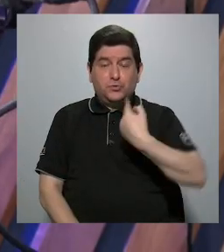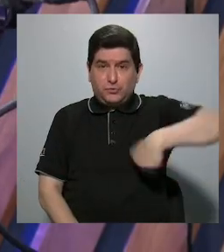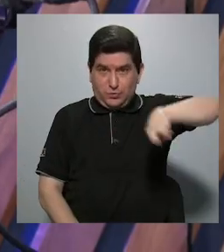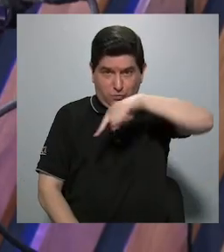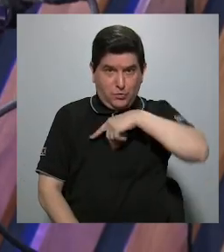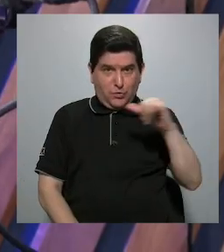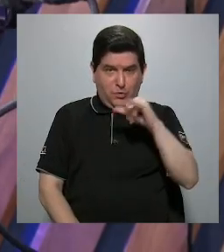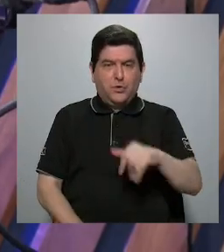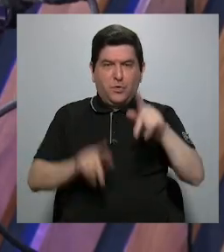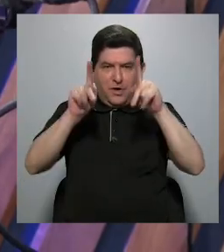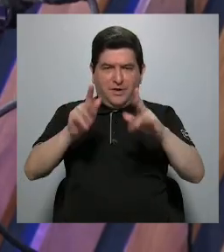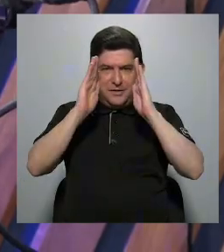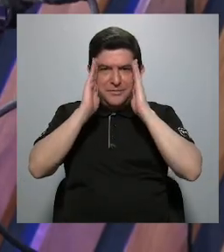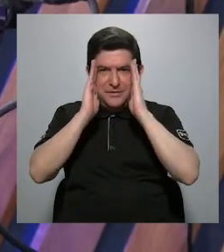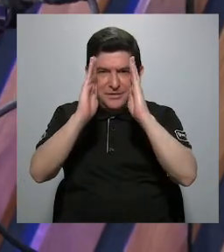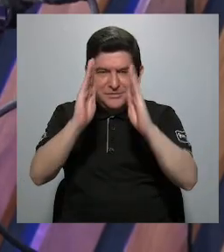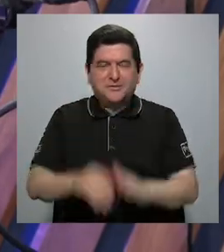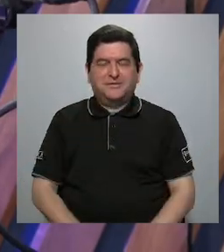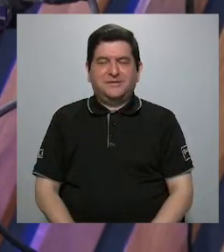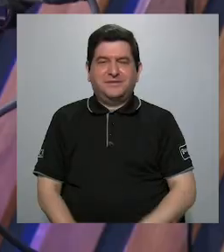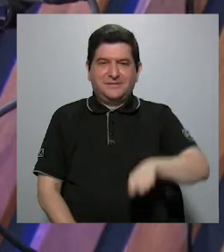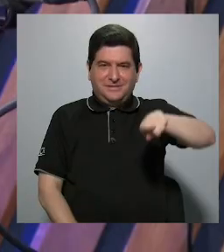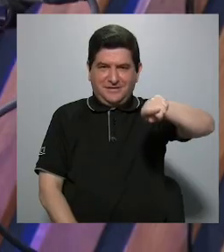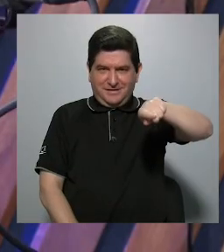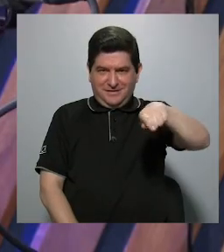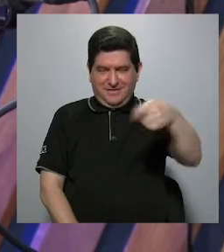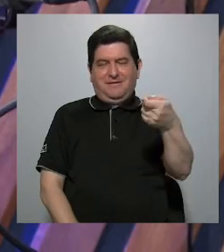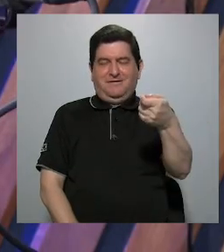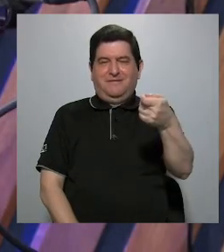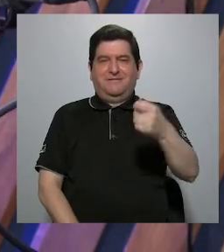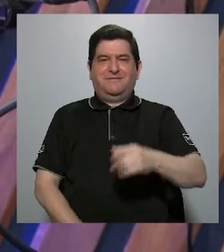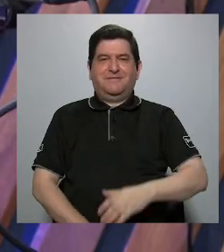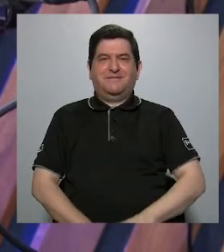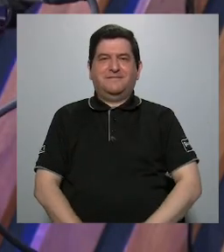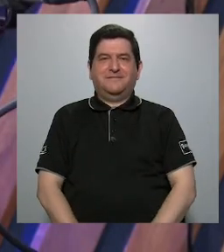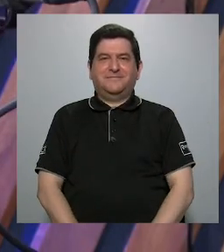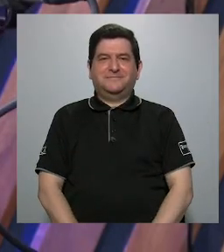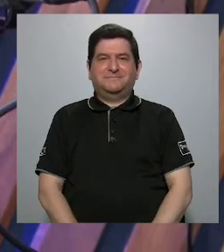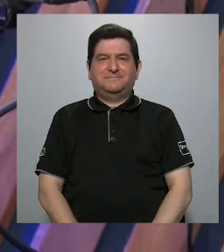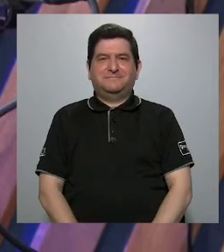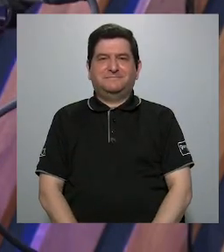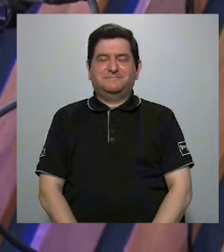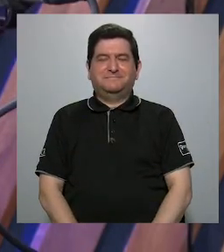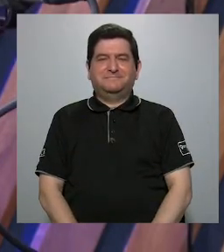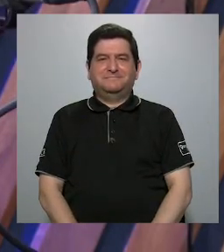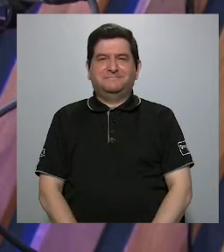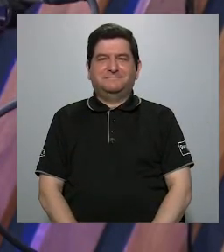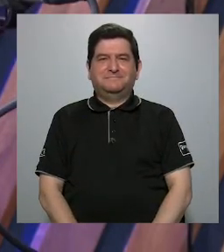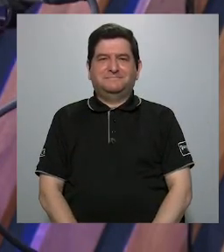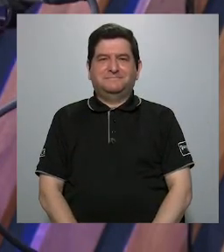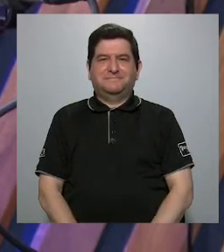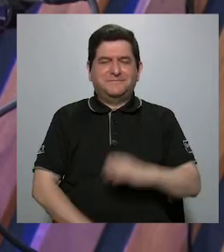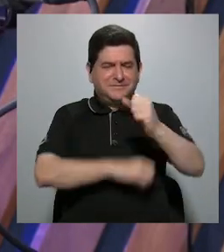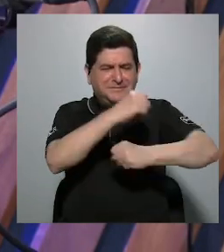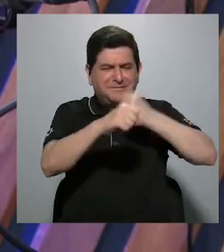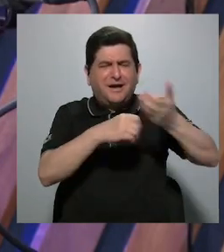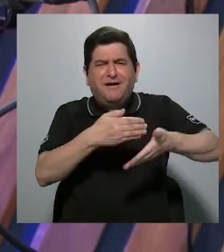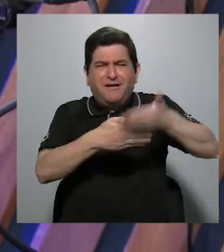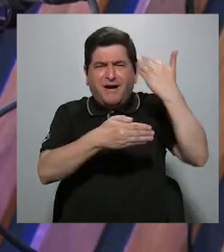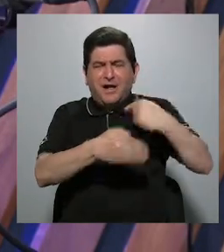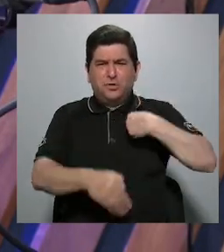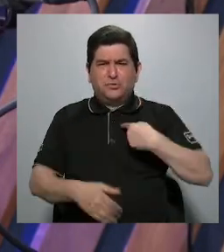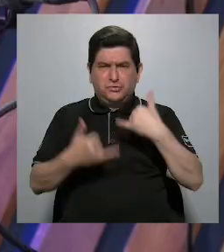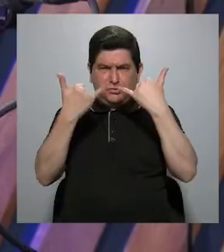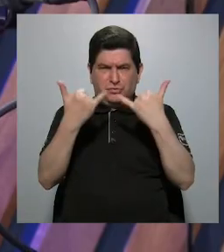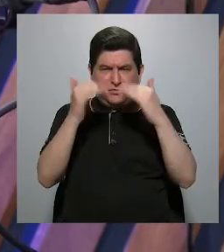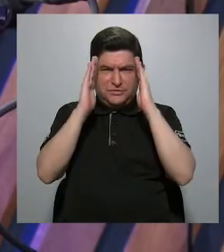no solo para nosotros, sino para los que nos van a estar viendo en el canal. Desde hace unos